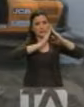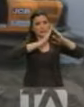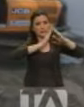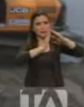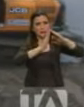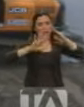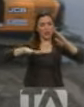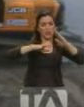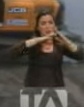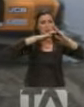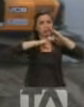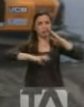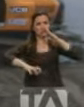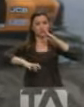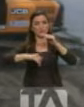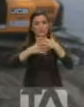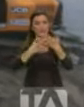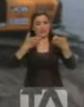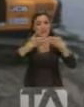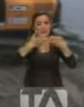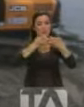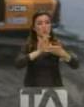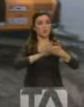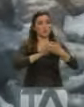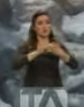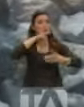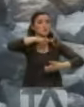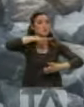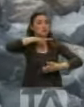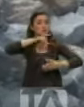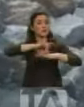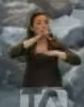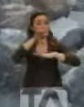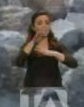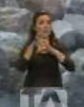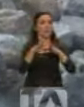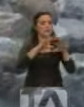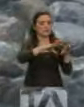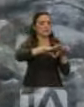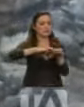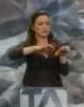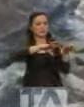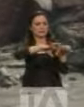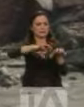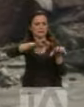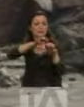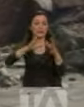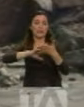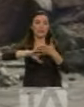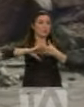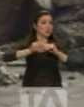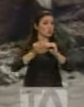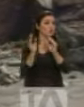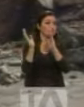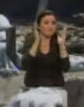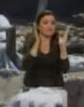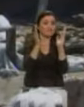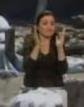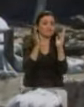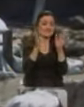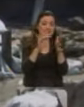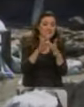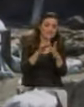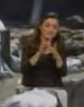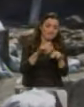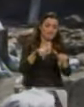mar. La maquinaria del municipio de Puerto Viejo acudió temprano a remover escombros como una solución temporal, aunque el peligro